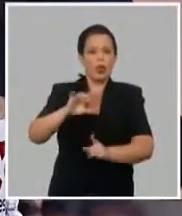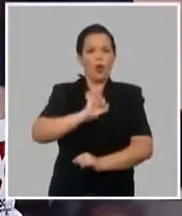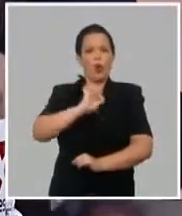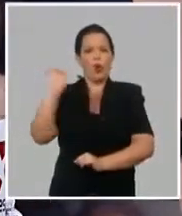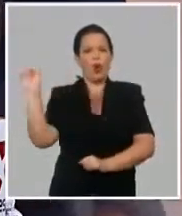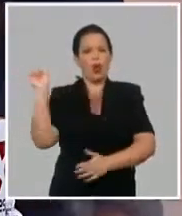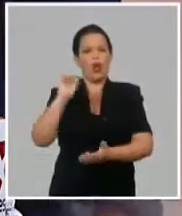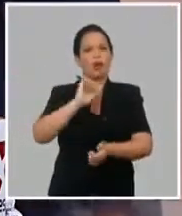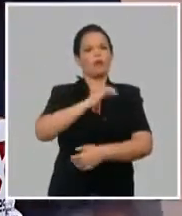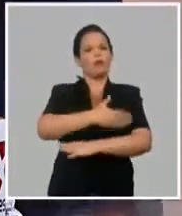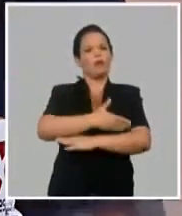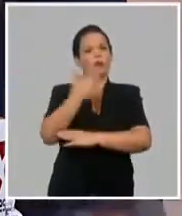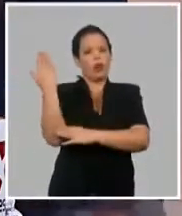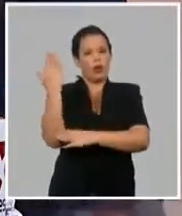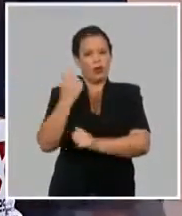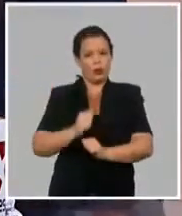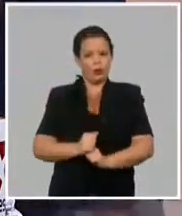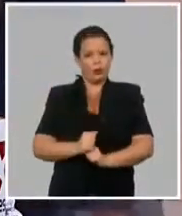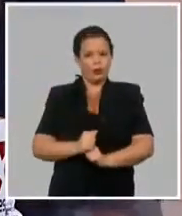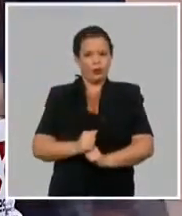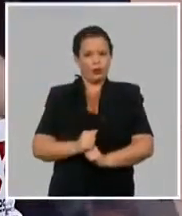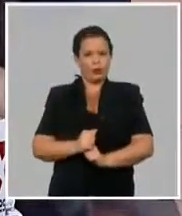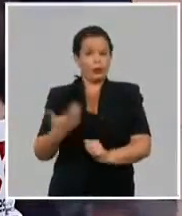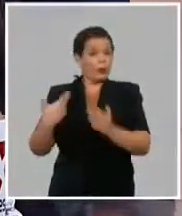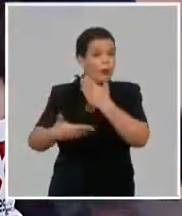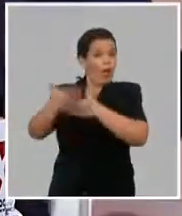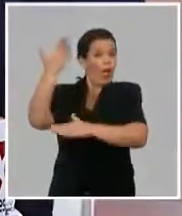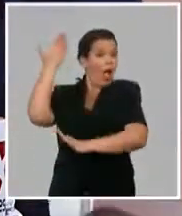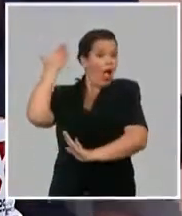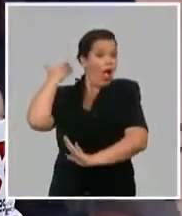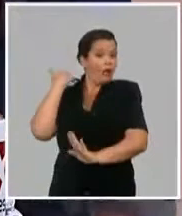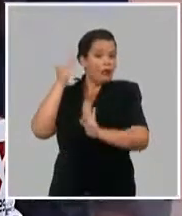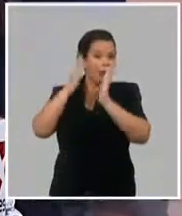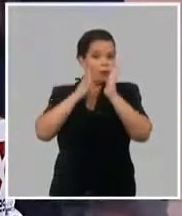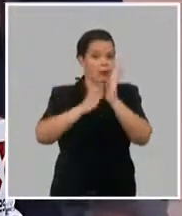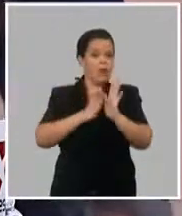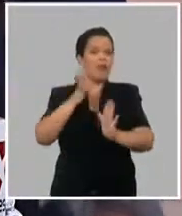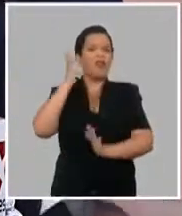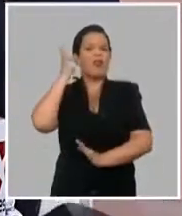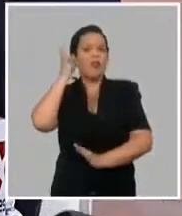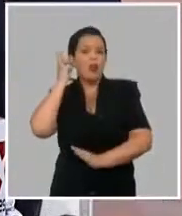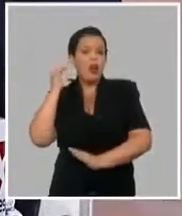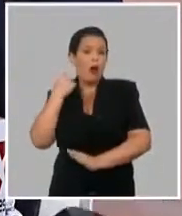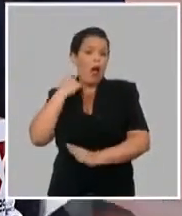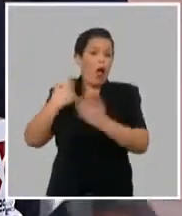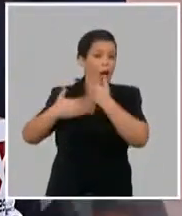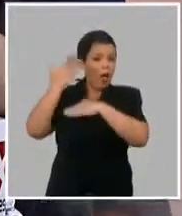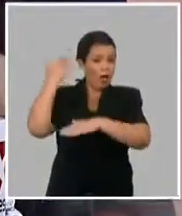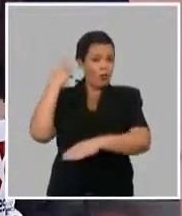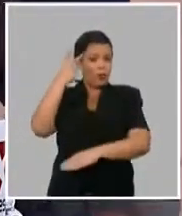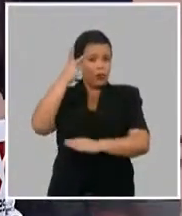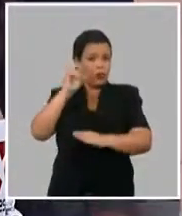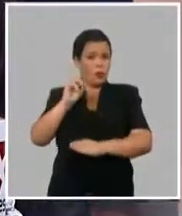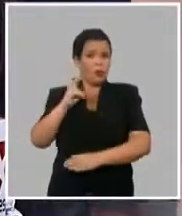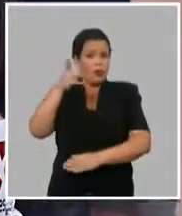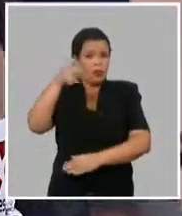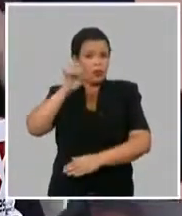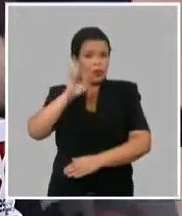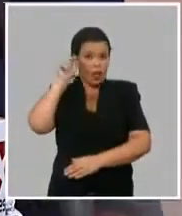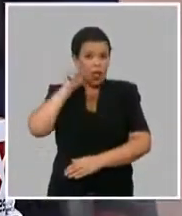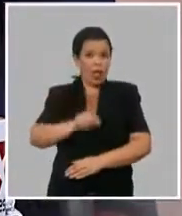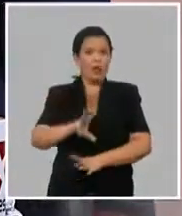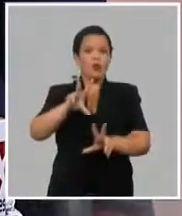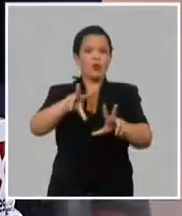en ese momento en febrero como como tú bien recordaba el el nuevo gobierno